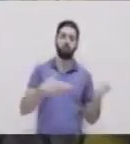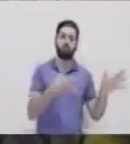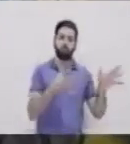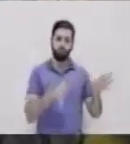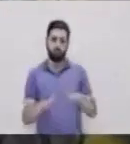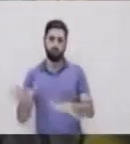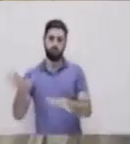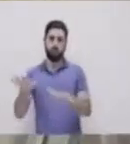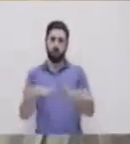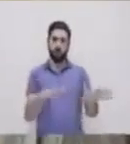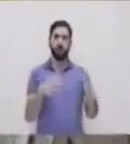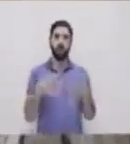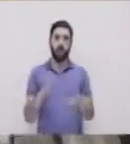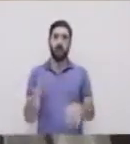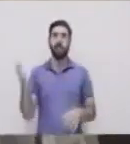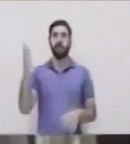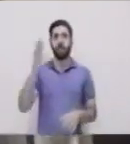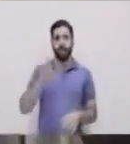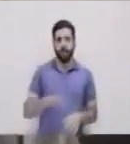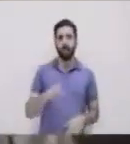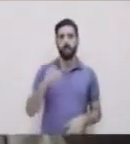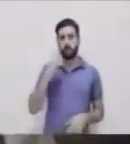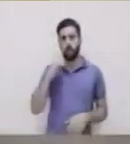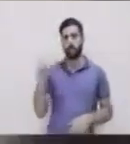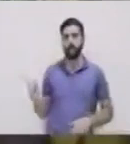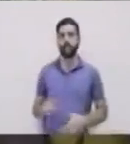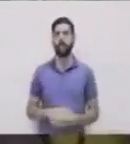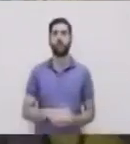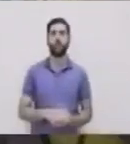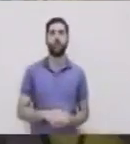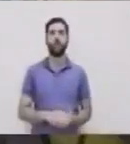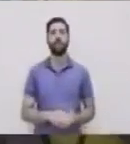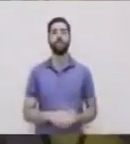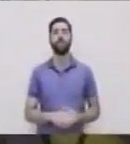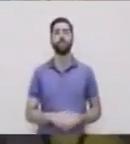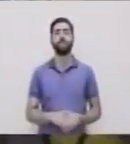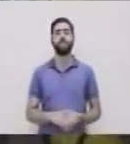oigan las palabras y después lo vamos a hacer de manera cantada.